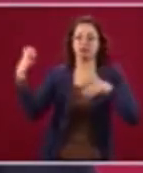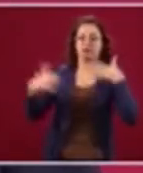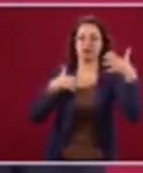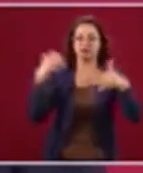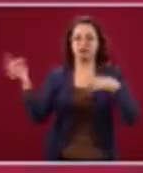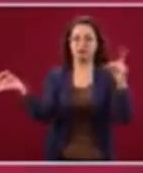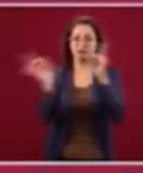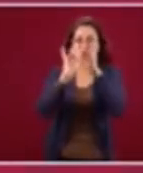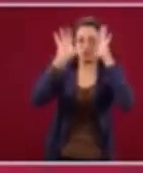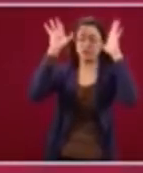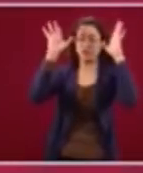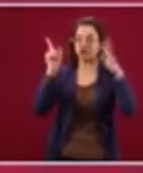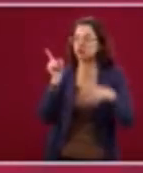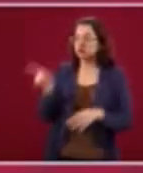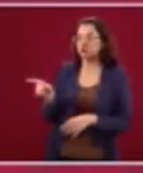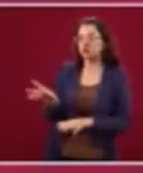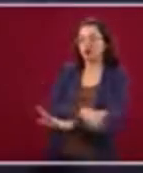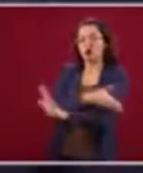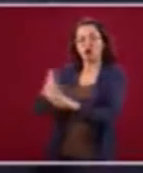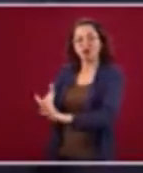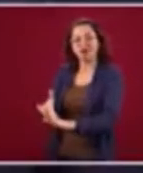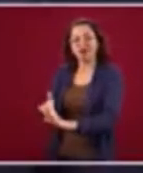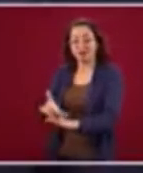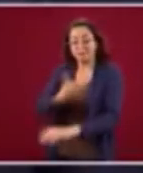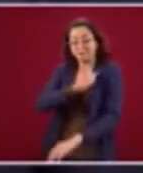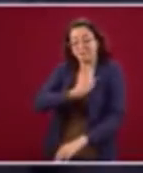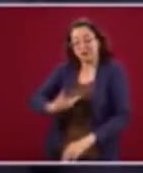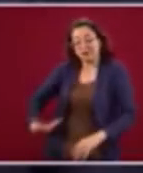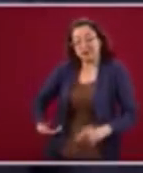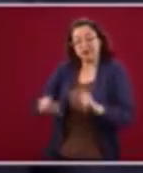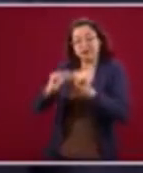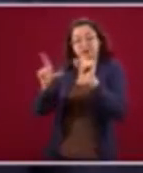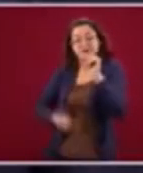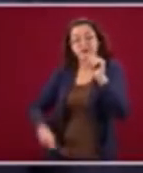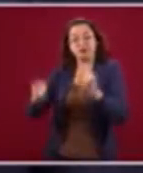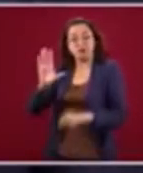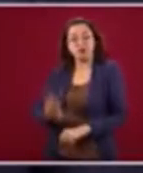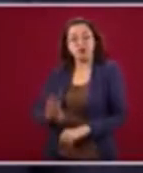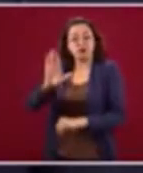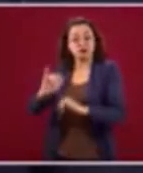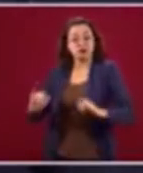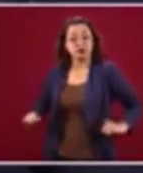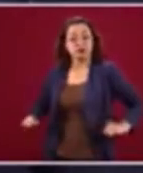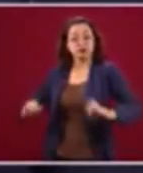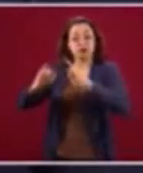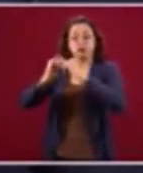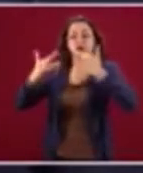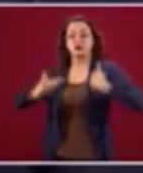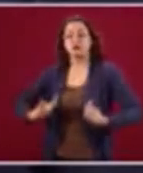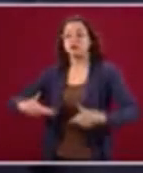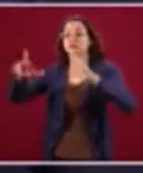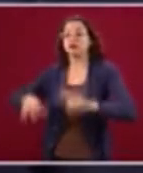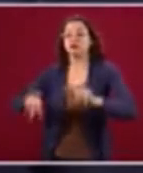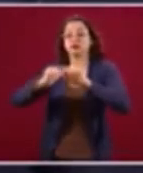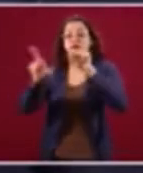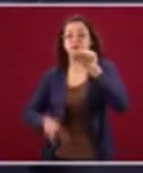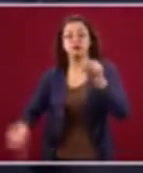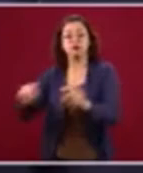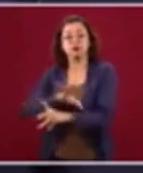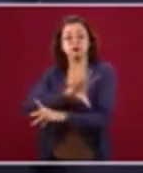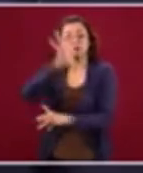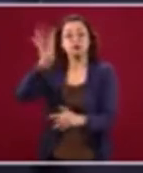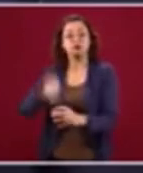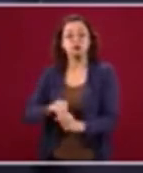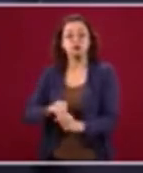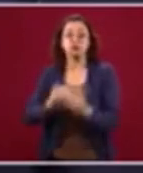es el presidente de México, es una institución, es el que representa a todos los mexicanos y